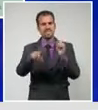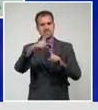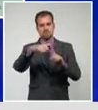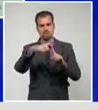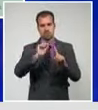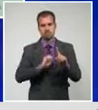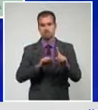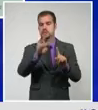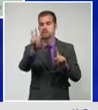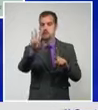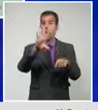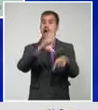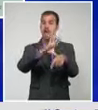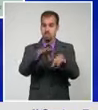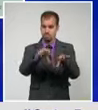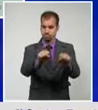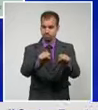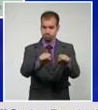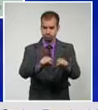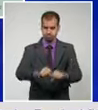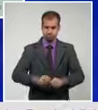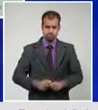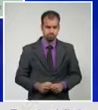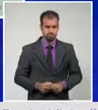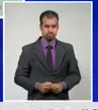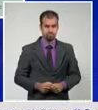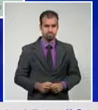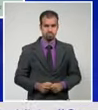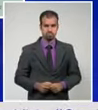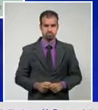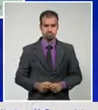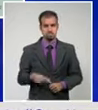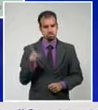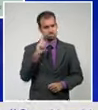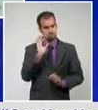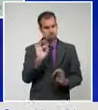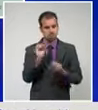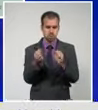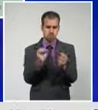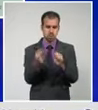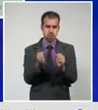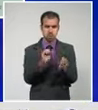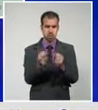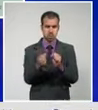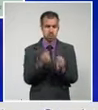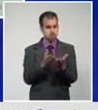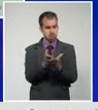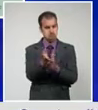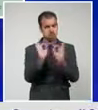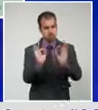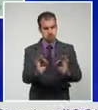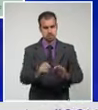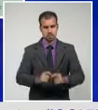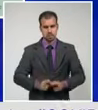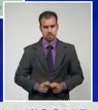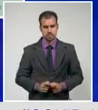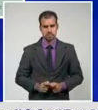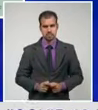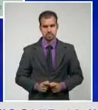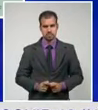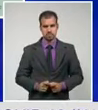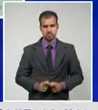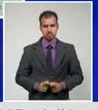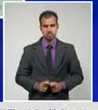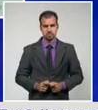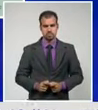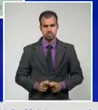casos autóctonos. Esta provincia ha mantenido control de la pandemia y lo sigue manteniendo. Realmente no ha tenido